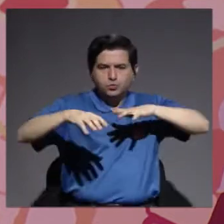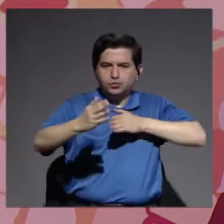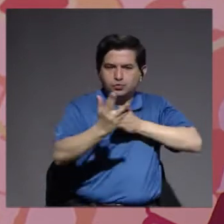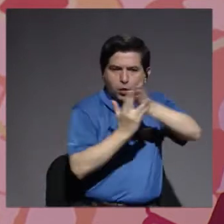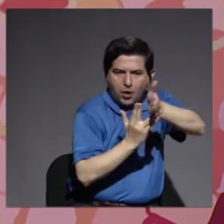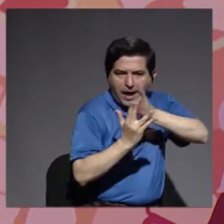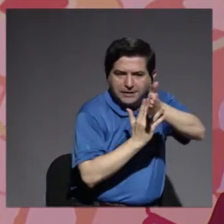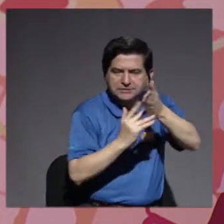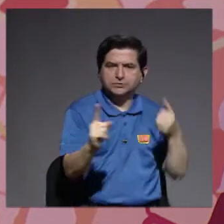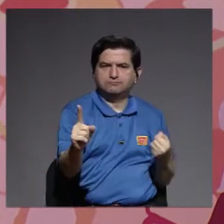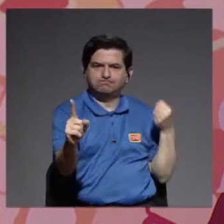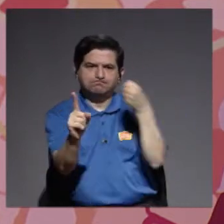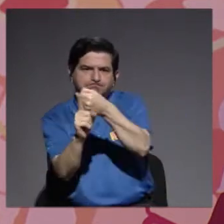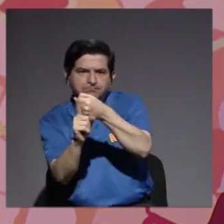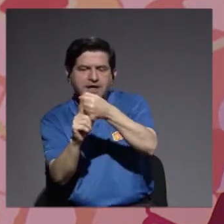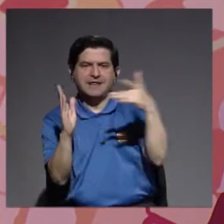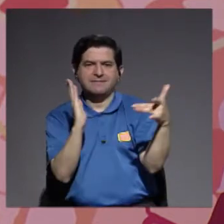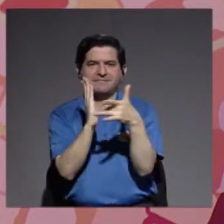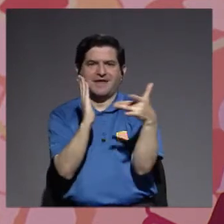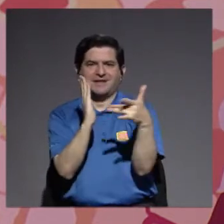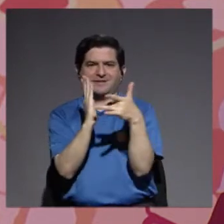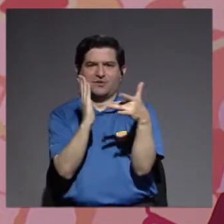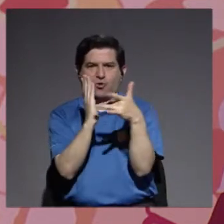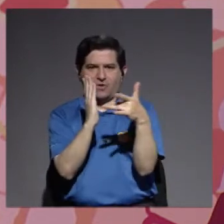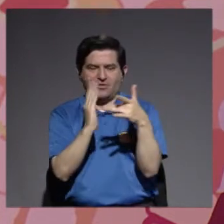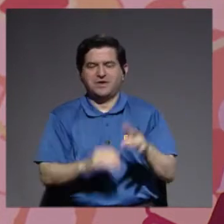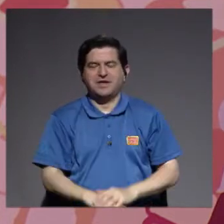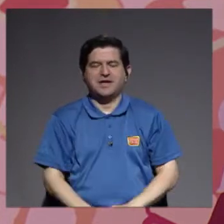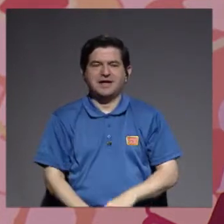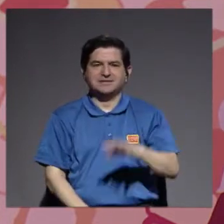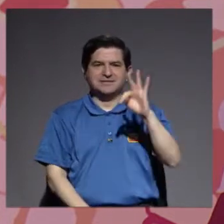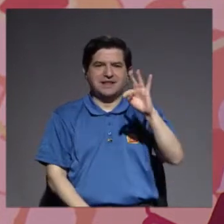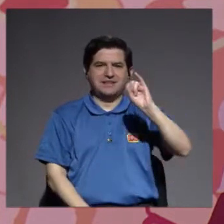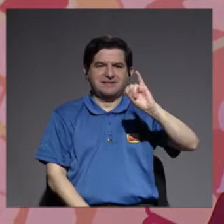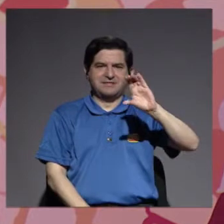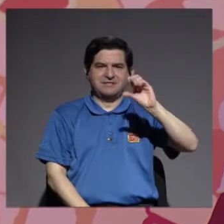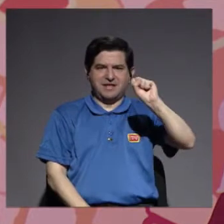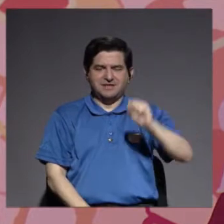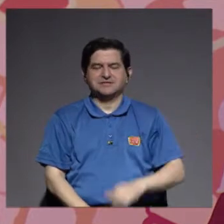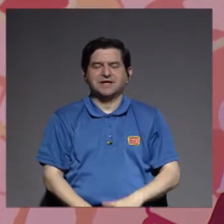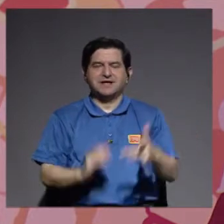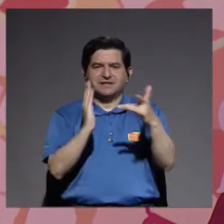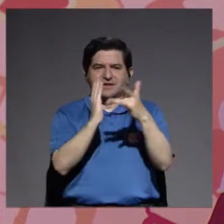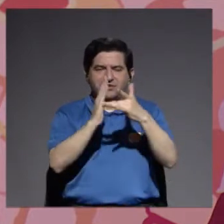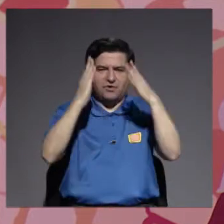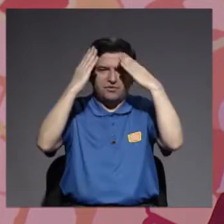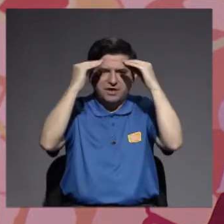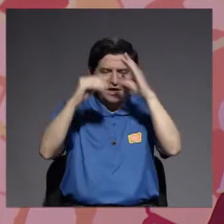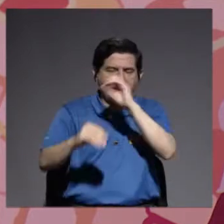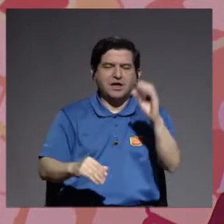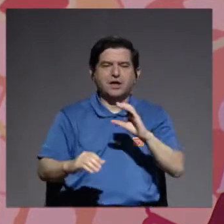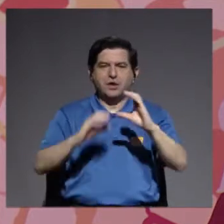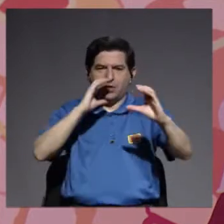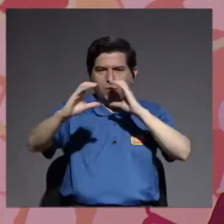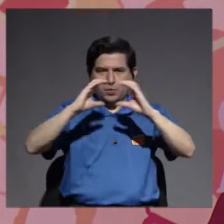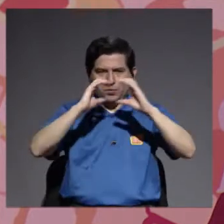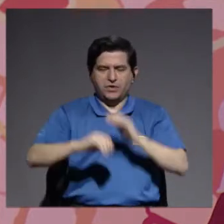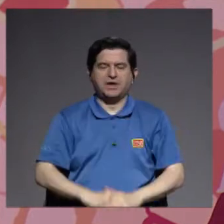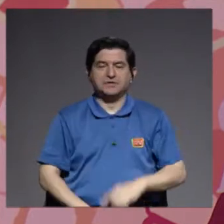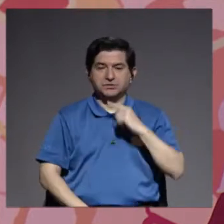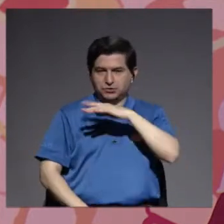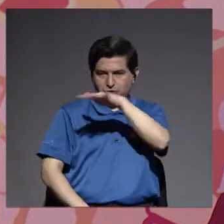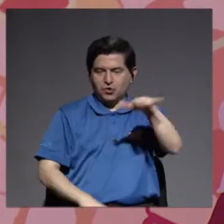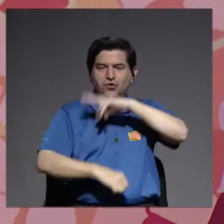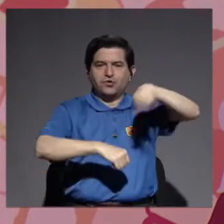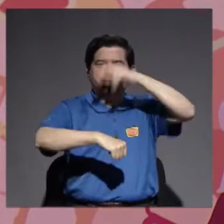acceso e impacto de las tecnologías de la información y la comunicación TICs en la